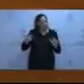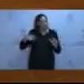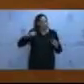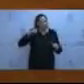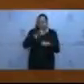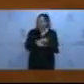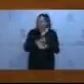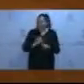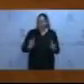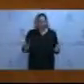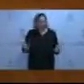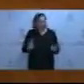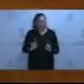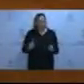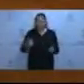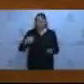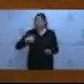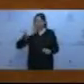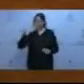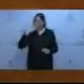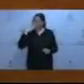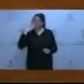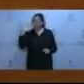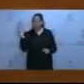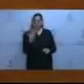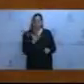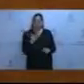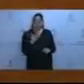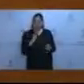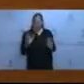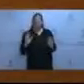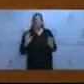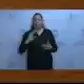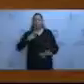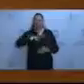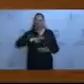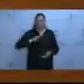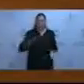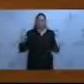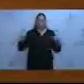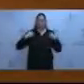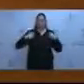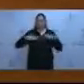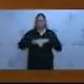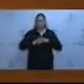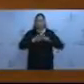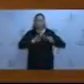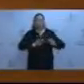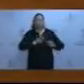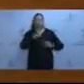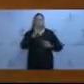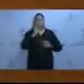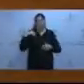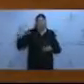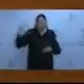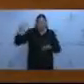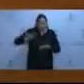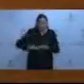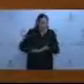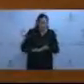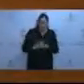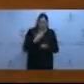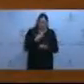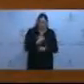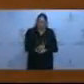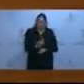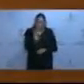señora consejera. Yo no me fío de su capacidad de gestión, porque creo que la que realizaron hasta ahora, se lo digo con